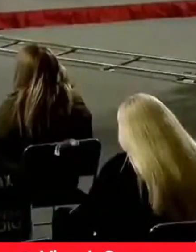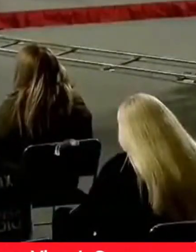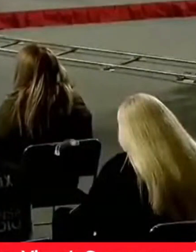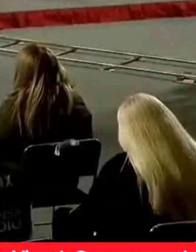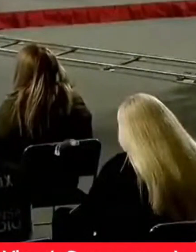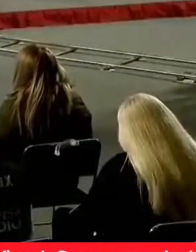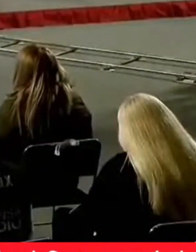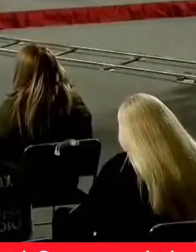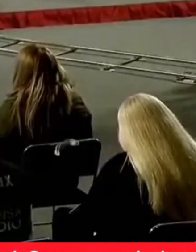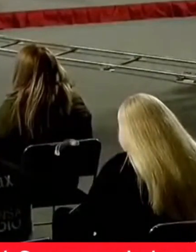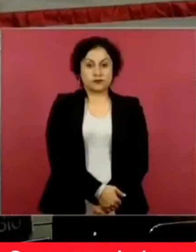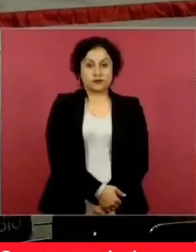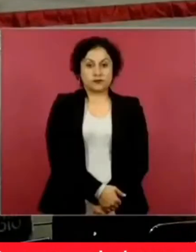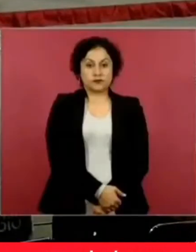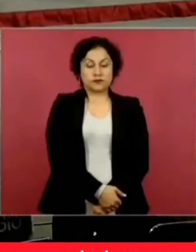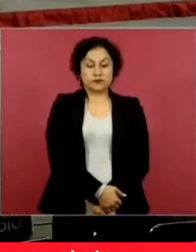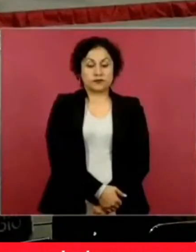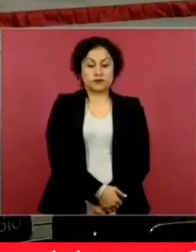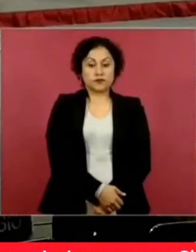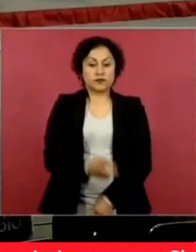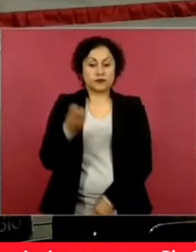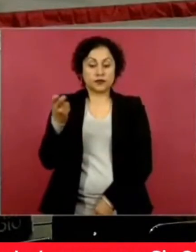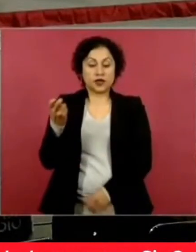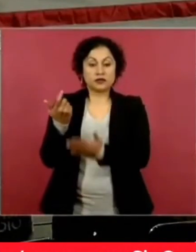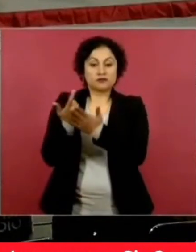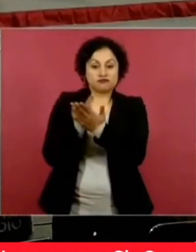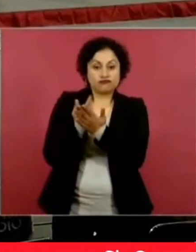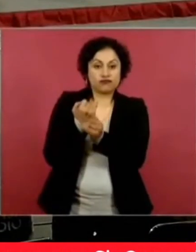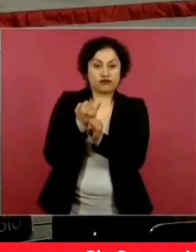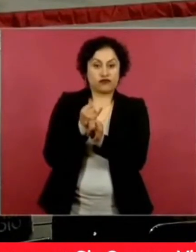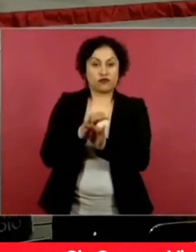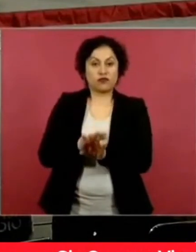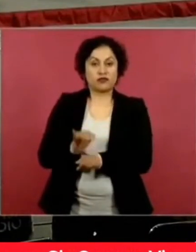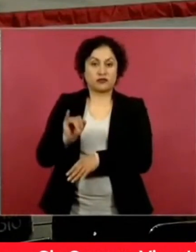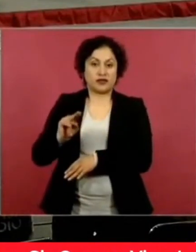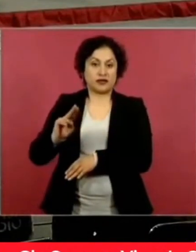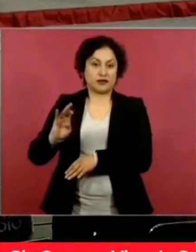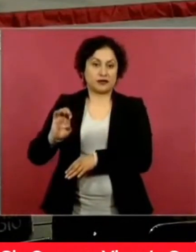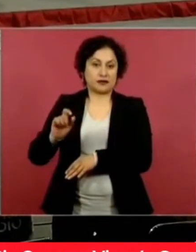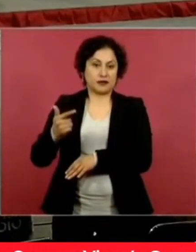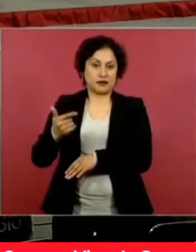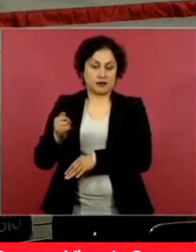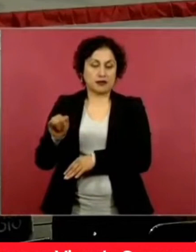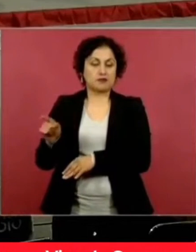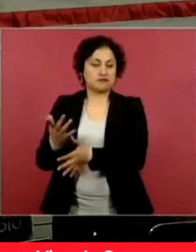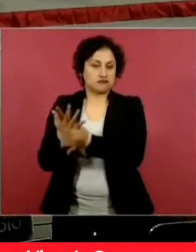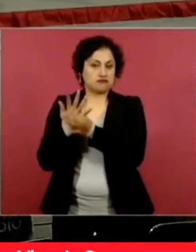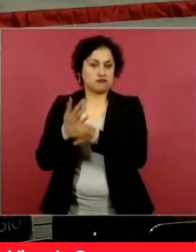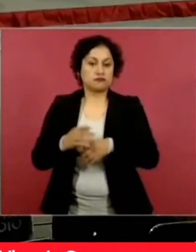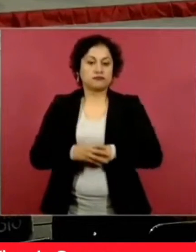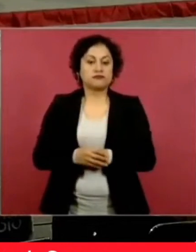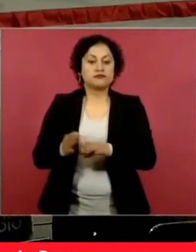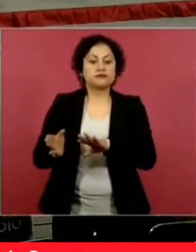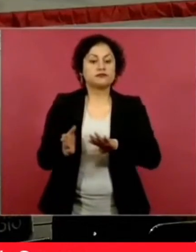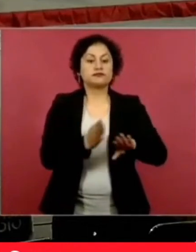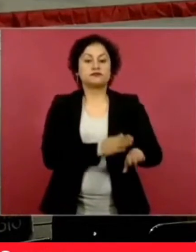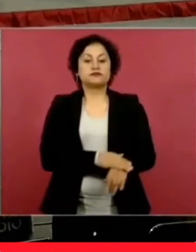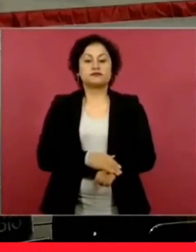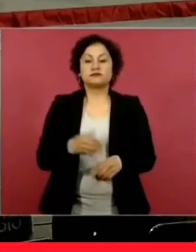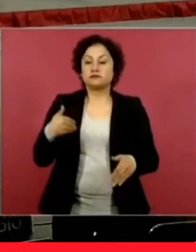de acuerdo con cifras del Inegi en la siguiente por favor el avance de obra hasta el día de hoy